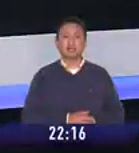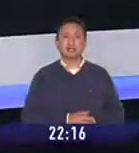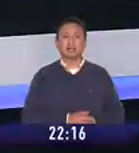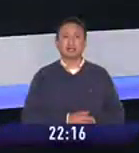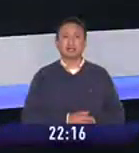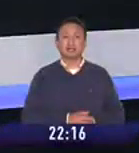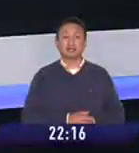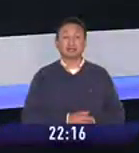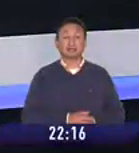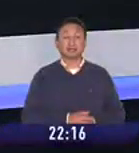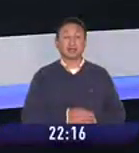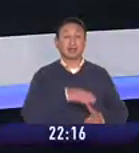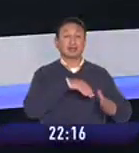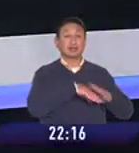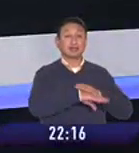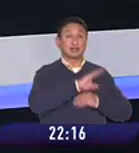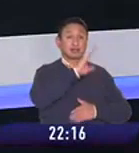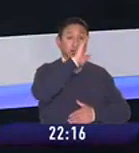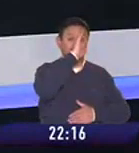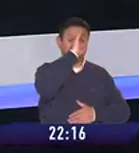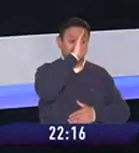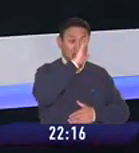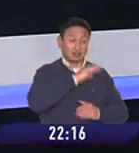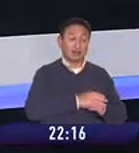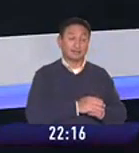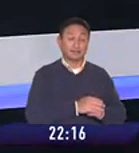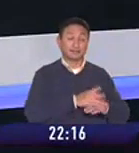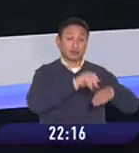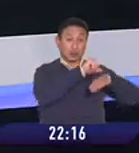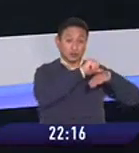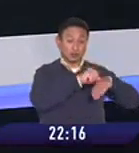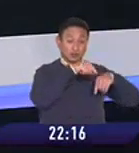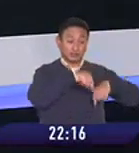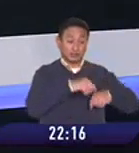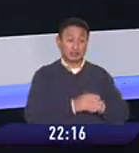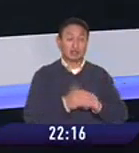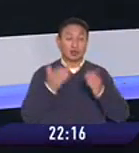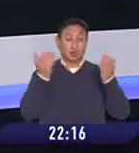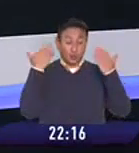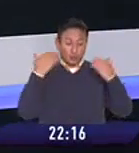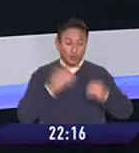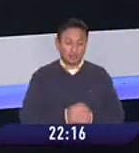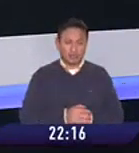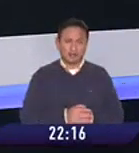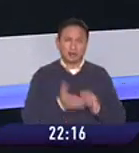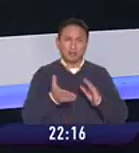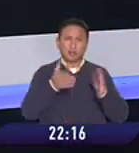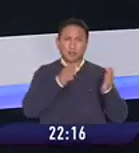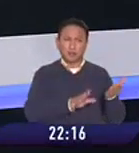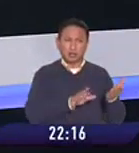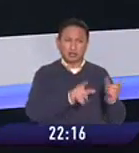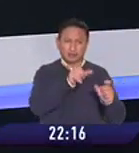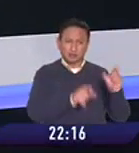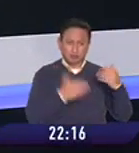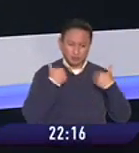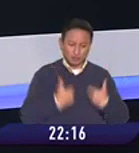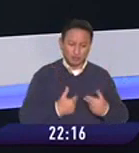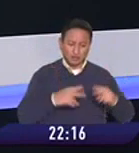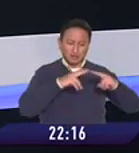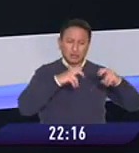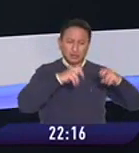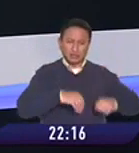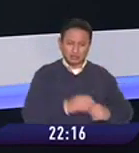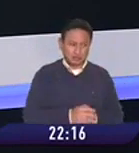En la morgue de Guayaquil, la cantidad de cuerpos por muertes violentas, sumado a los cadáveres que necesitan una investigación de su